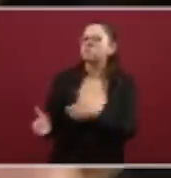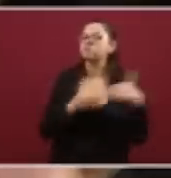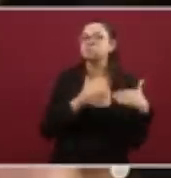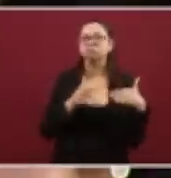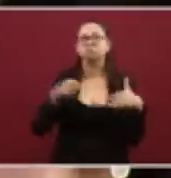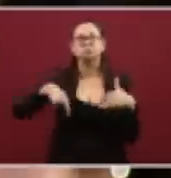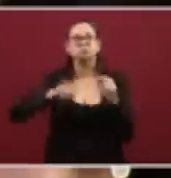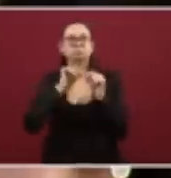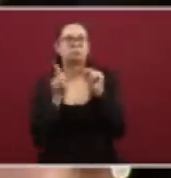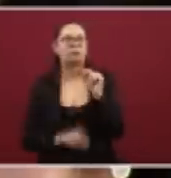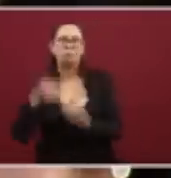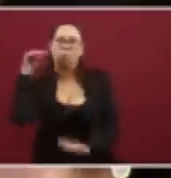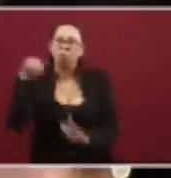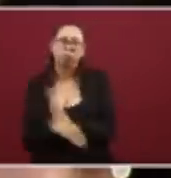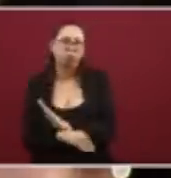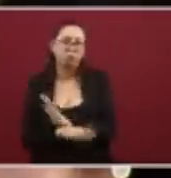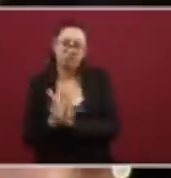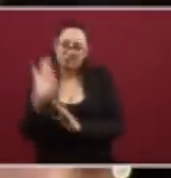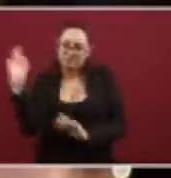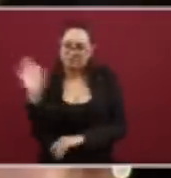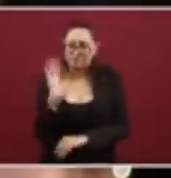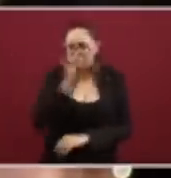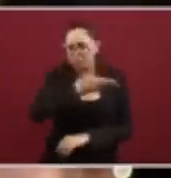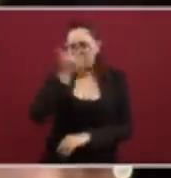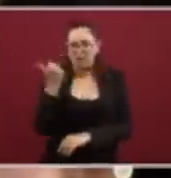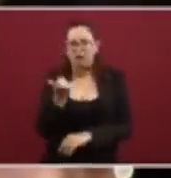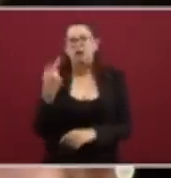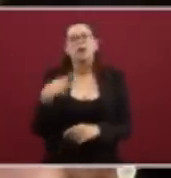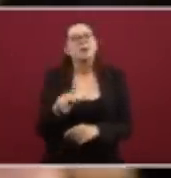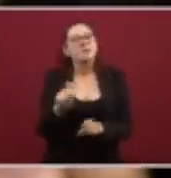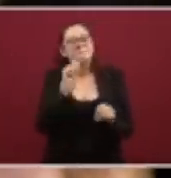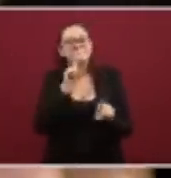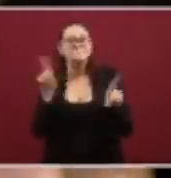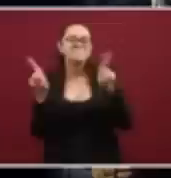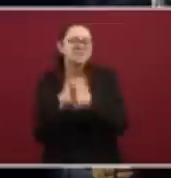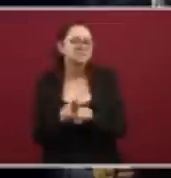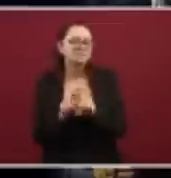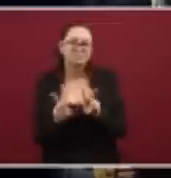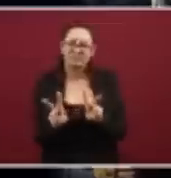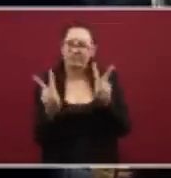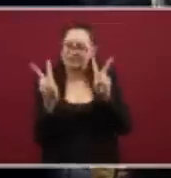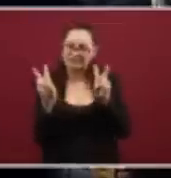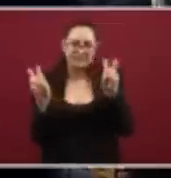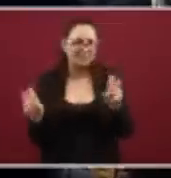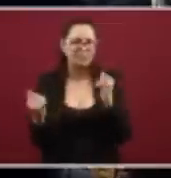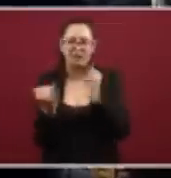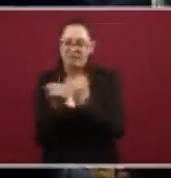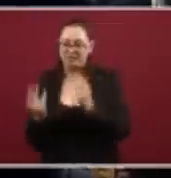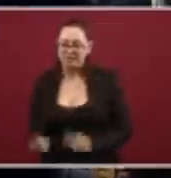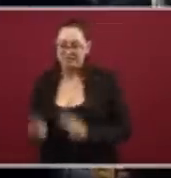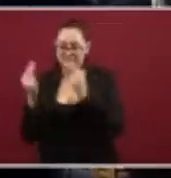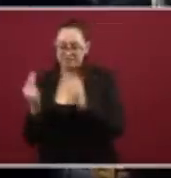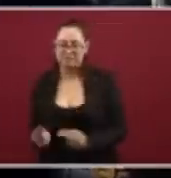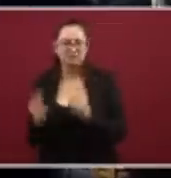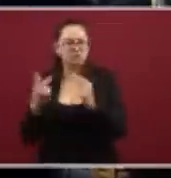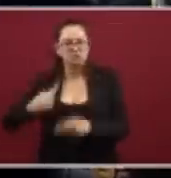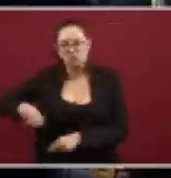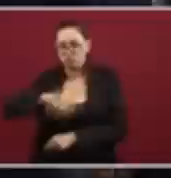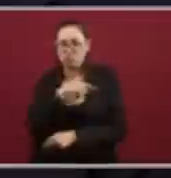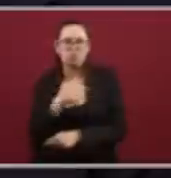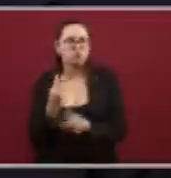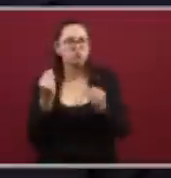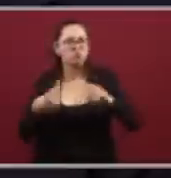estamos también más o menos así tenemos demasiados huevos si me permite la expresión en la canasta de eeuu